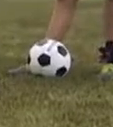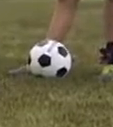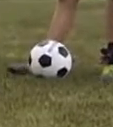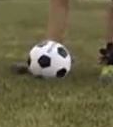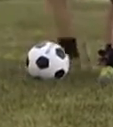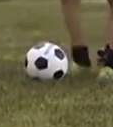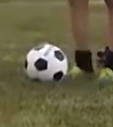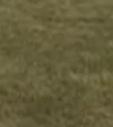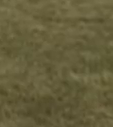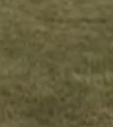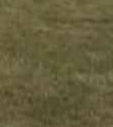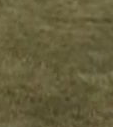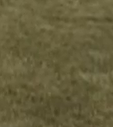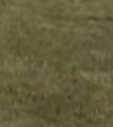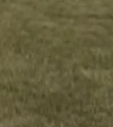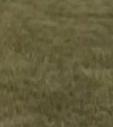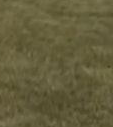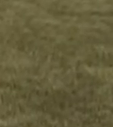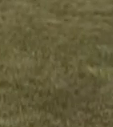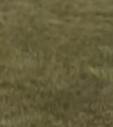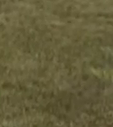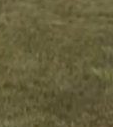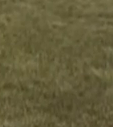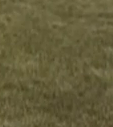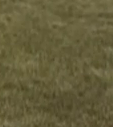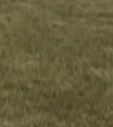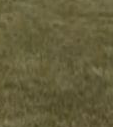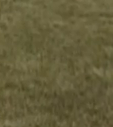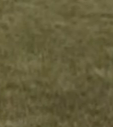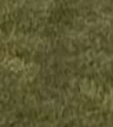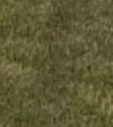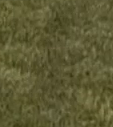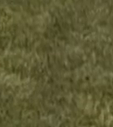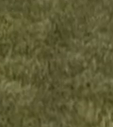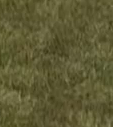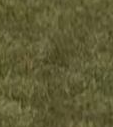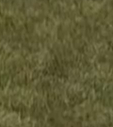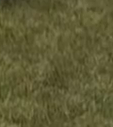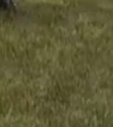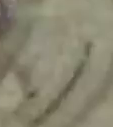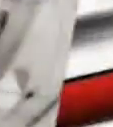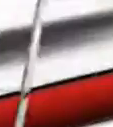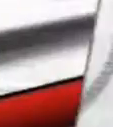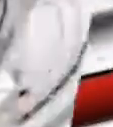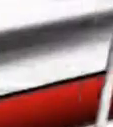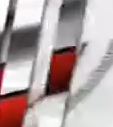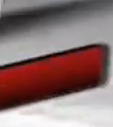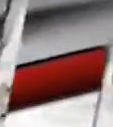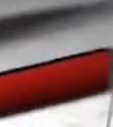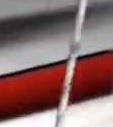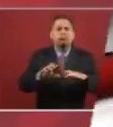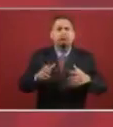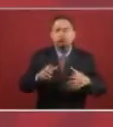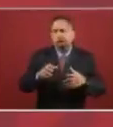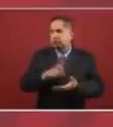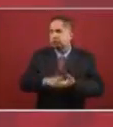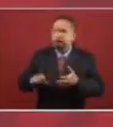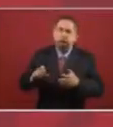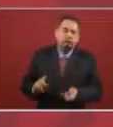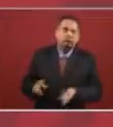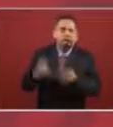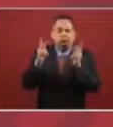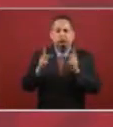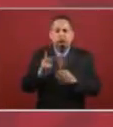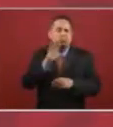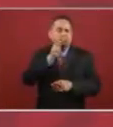deportivo del plantel, sabe que serán nobles en esta participación, pero confía en la calidad de jugadores que tiene. En la